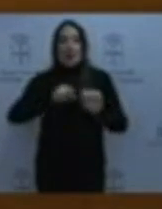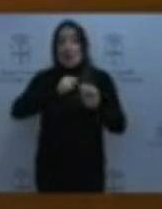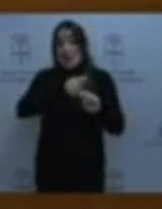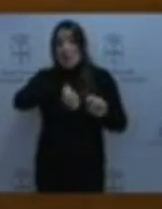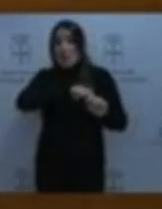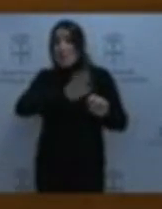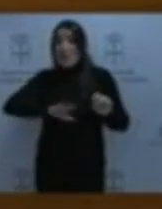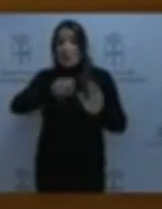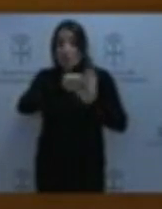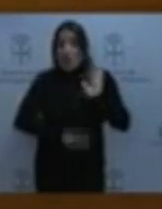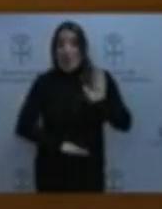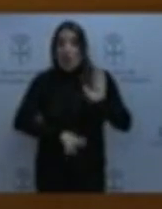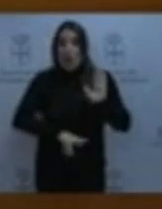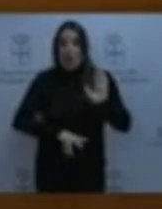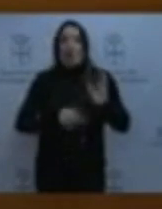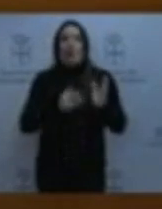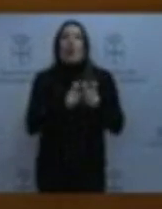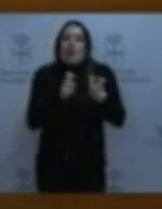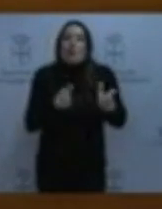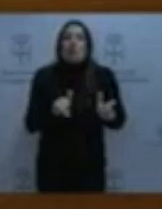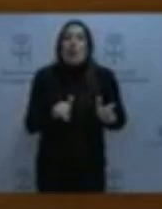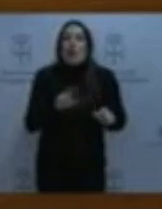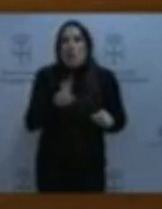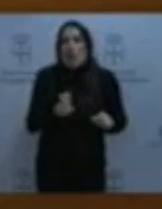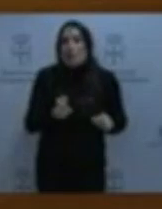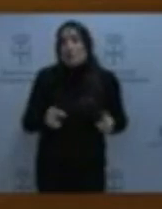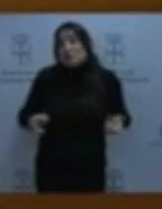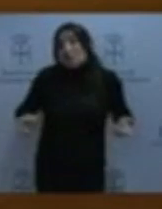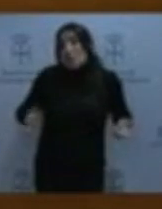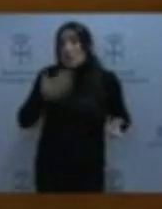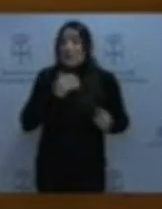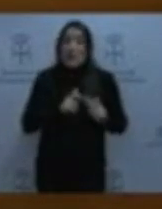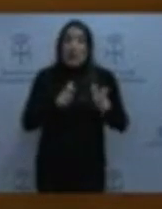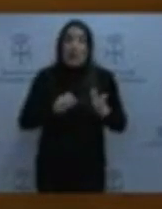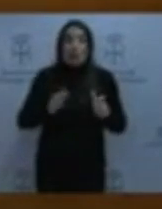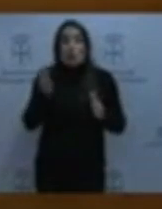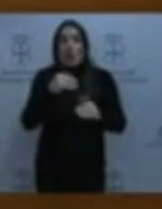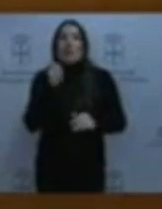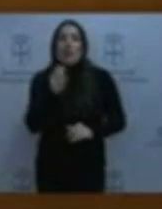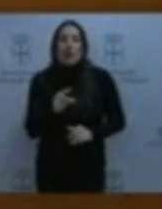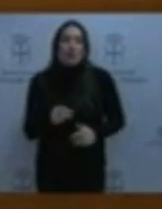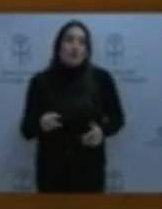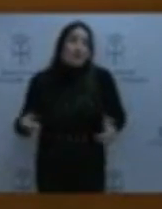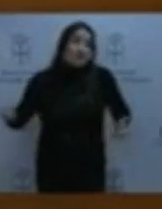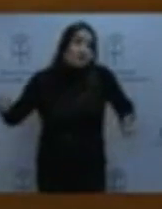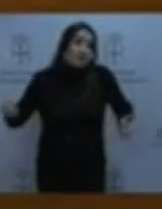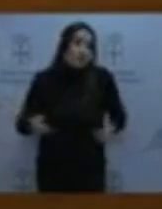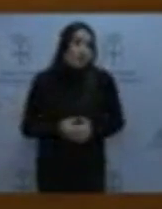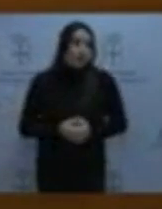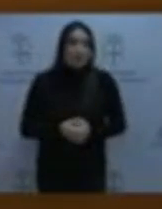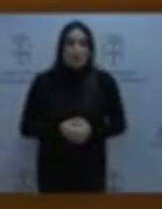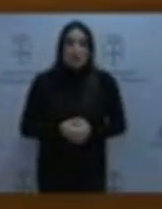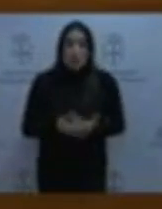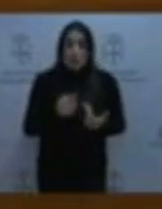claro, pero hay crecimiento. No se quejen ustedes. Peor sería que no lo hubiese. Pues hablemos entonces, porque así, cuando usted